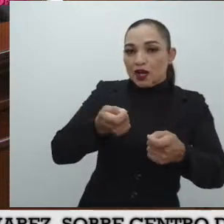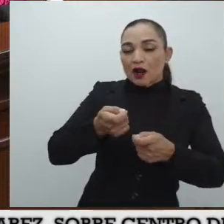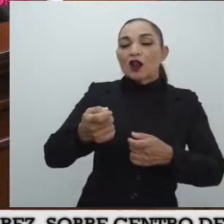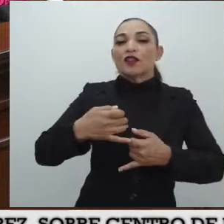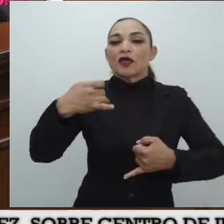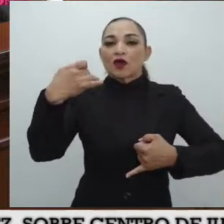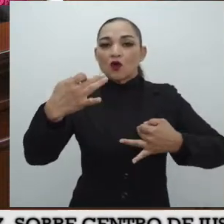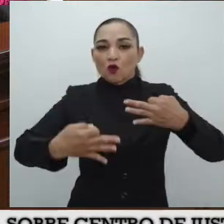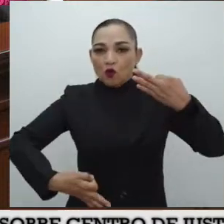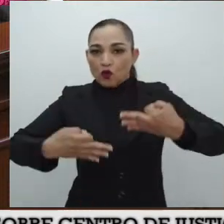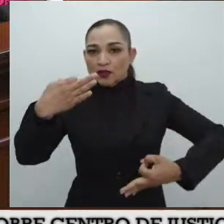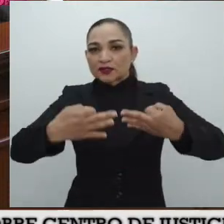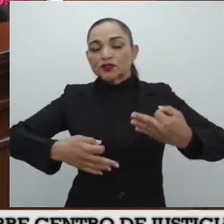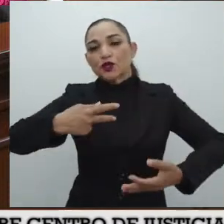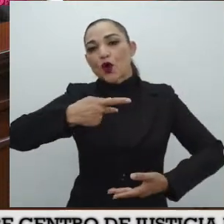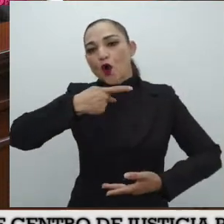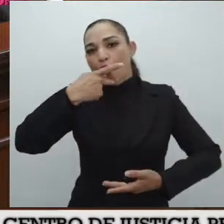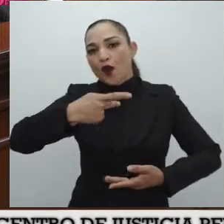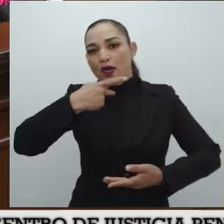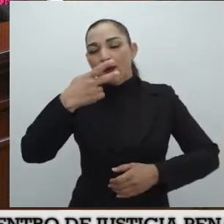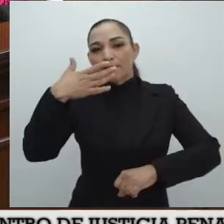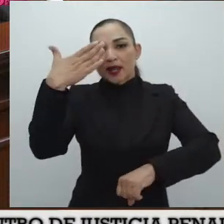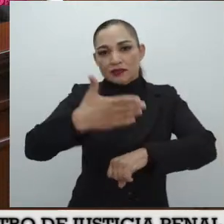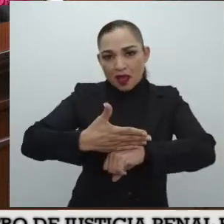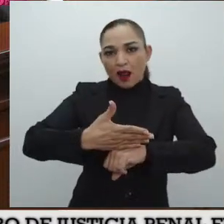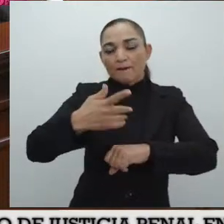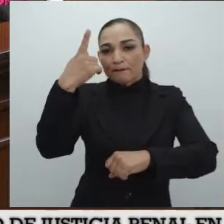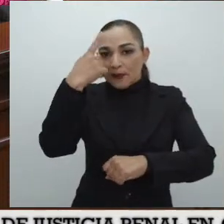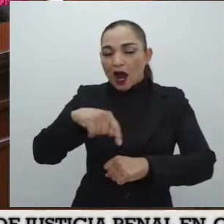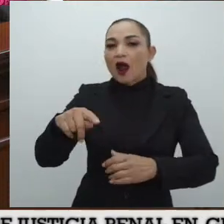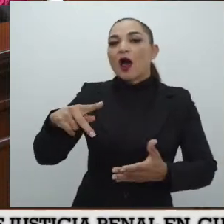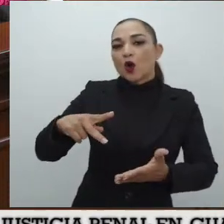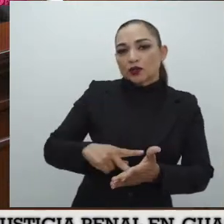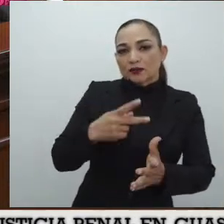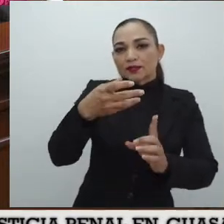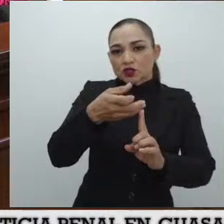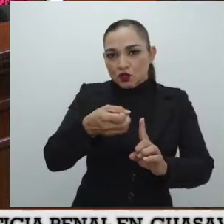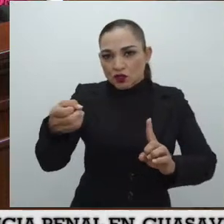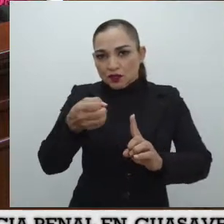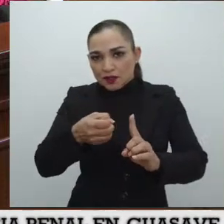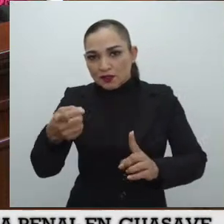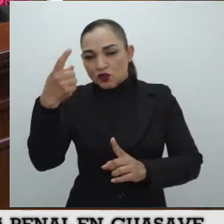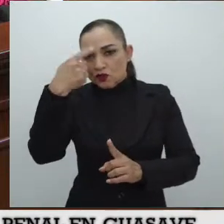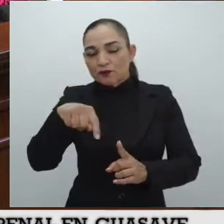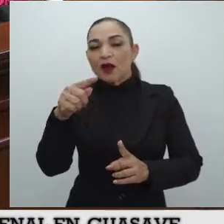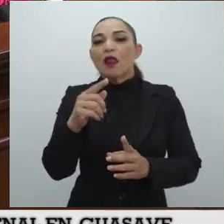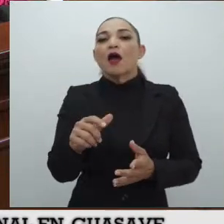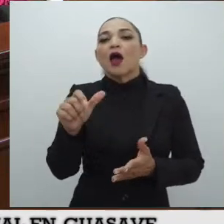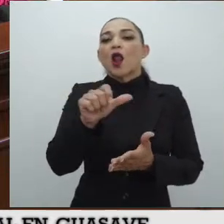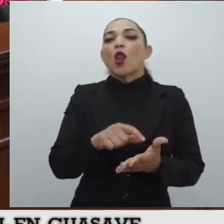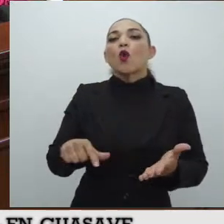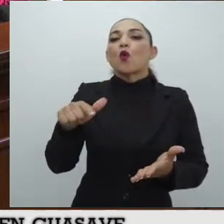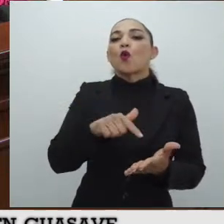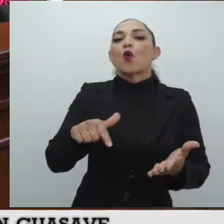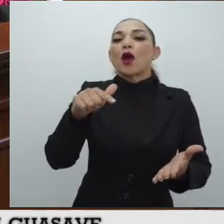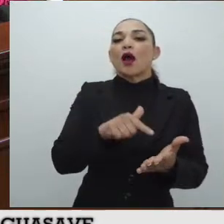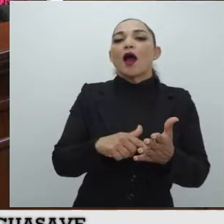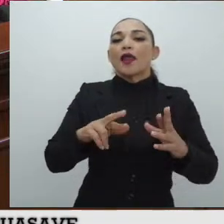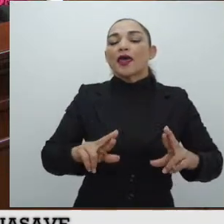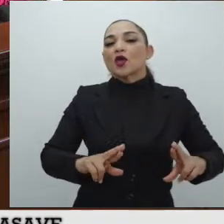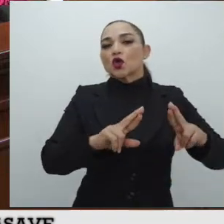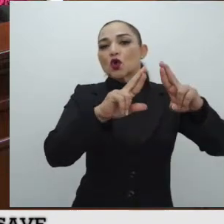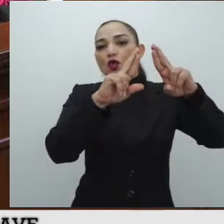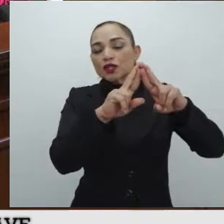se reorienten y permitan la creación de un centro regional de justicia penal acusatorio